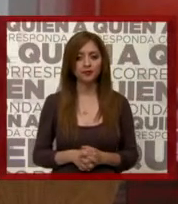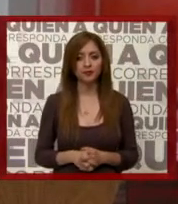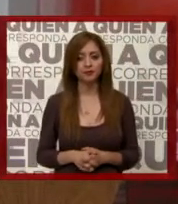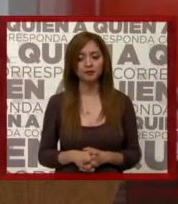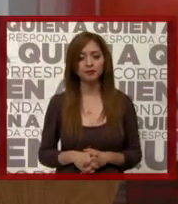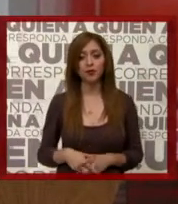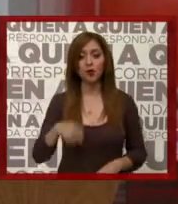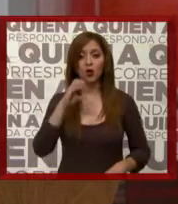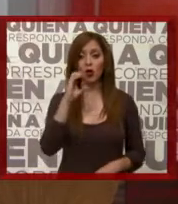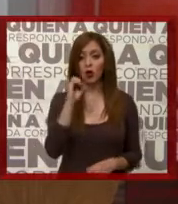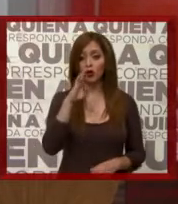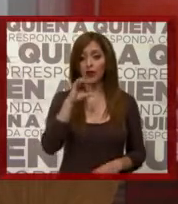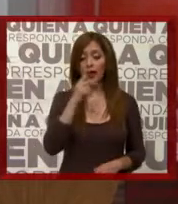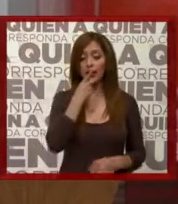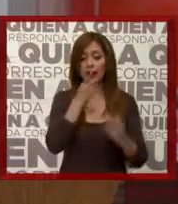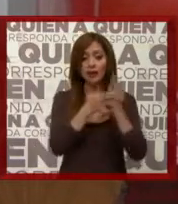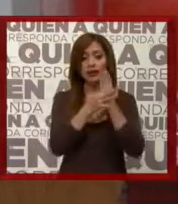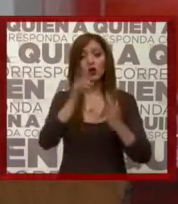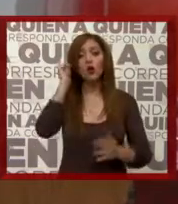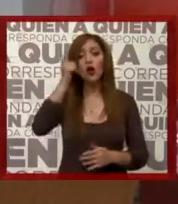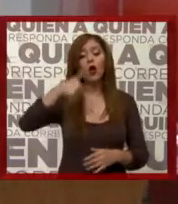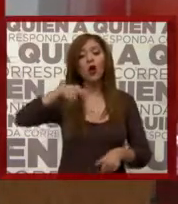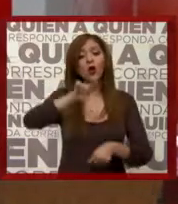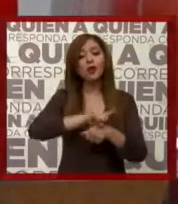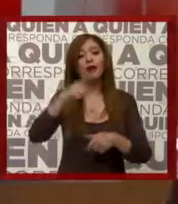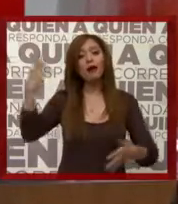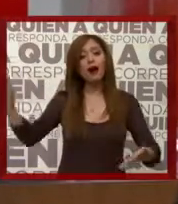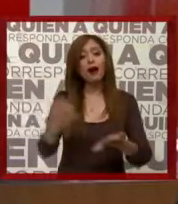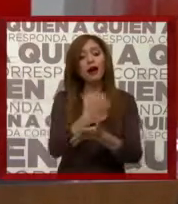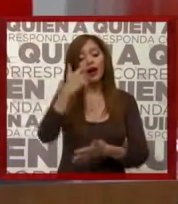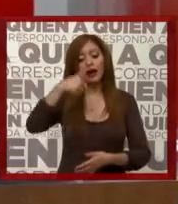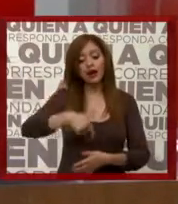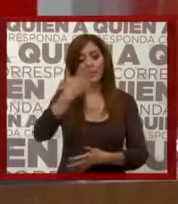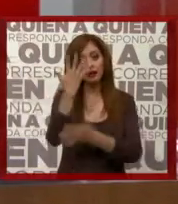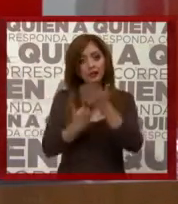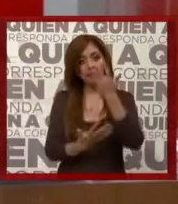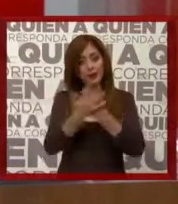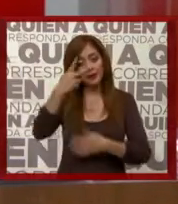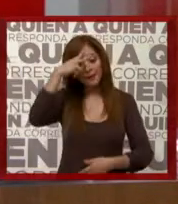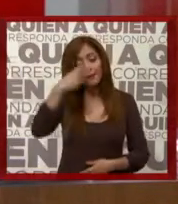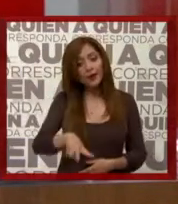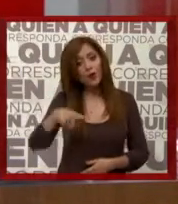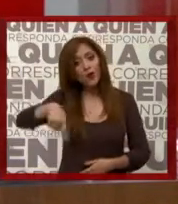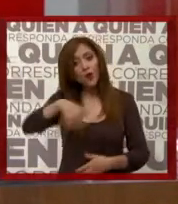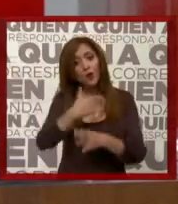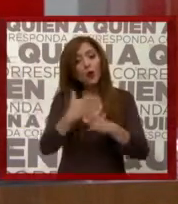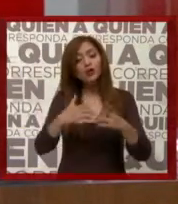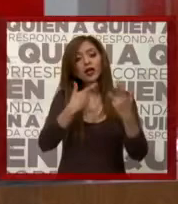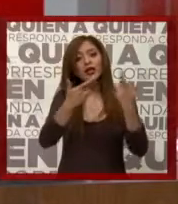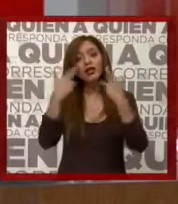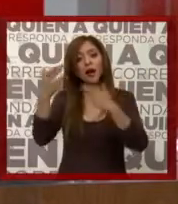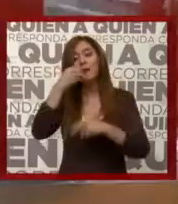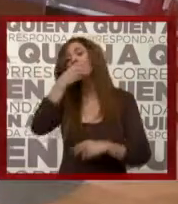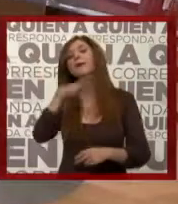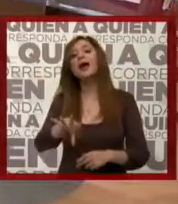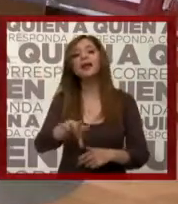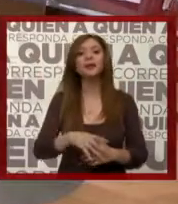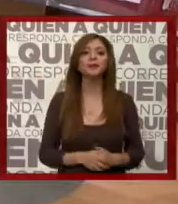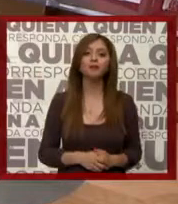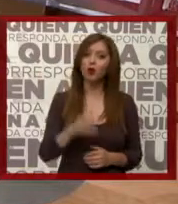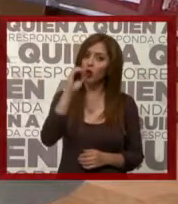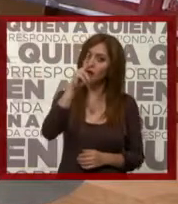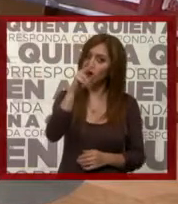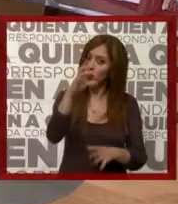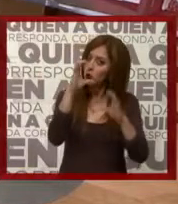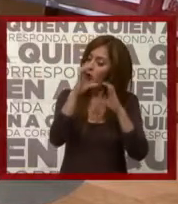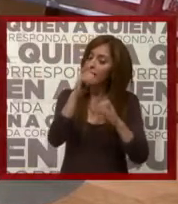Dice Oscar, ojalá que sí me gane un hecho. En México siempre regalan cosas hermosas. Ponte buzo, Oscar. Ponte buzo. Listo. Tú nada más